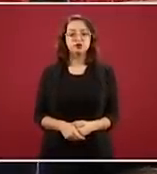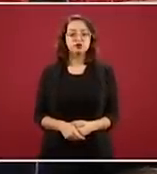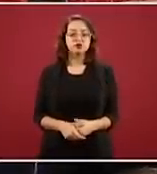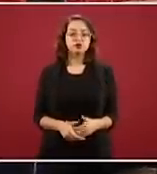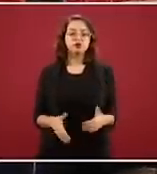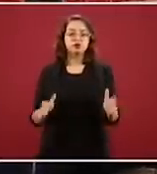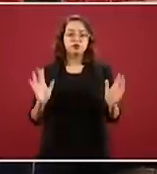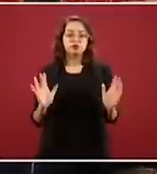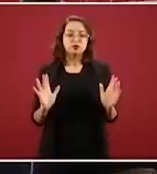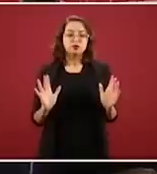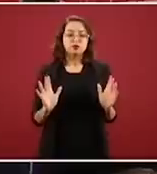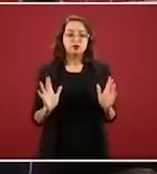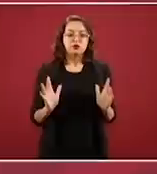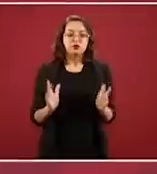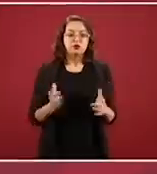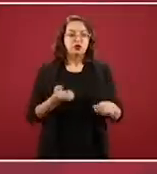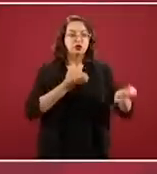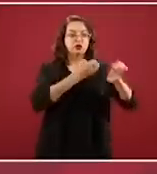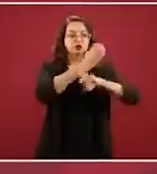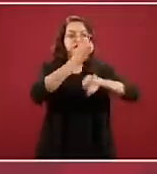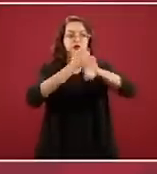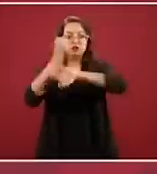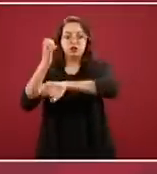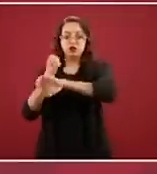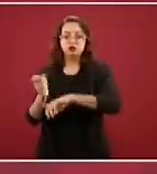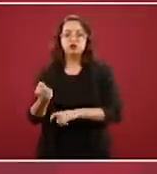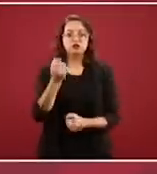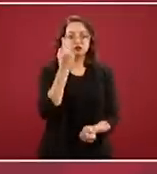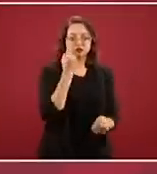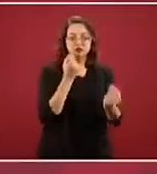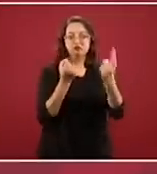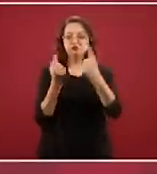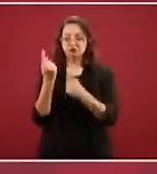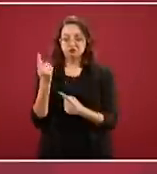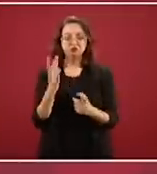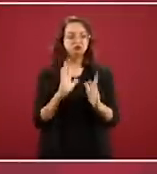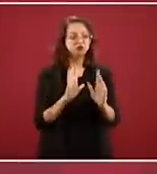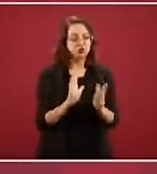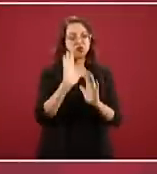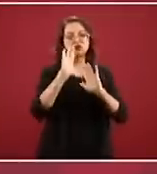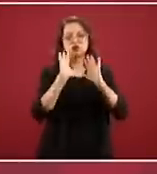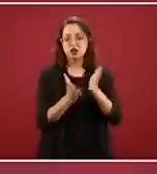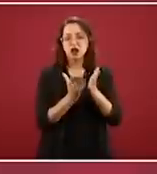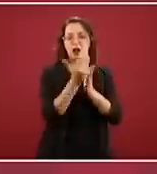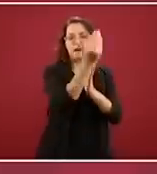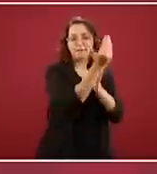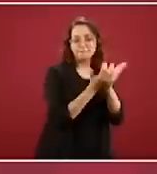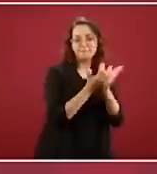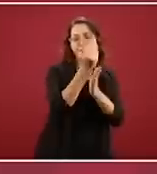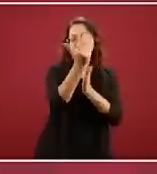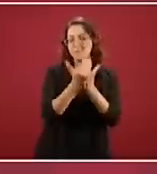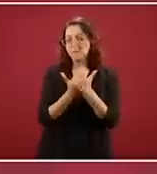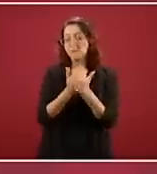algunas de esas 10, donde es evidente que hemos logrado disminución, y en otras